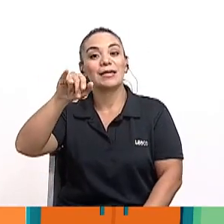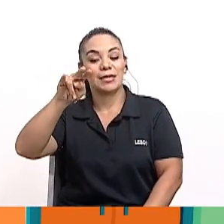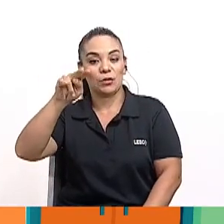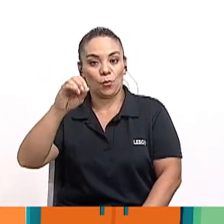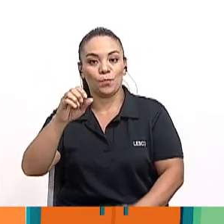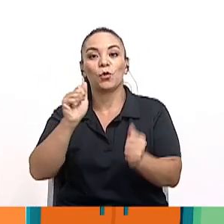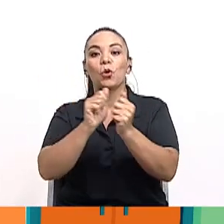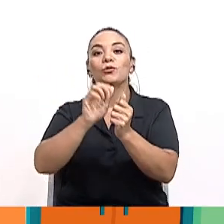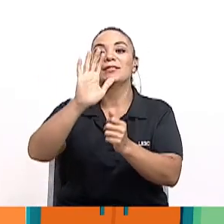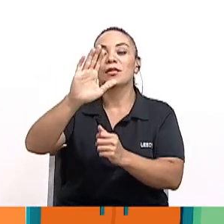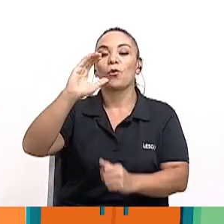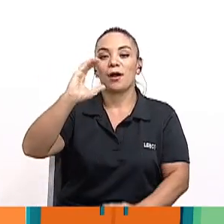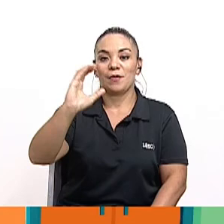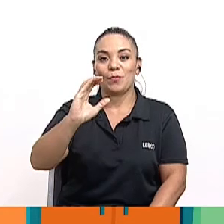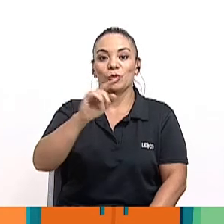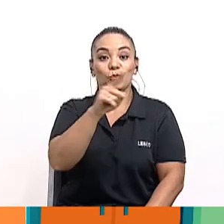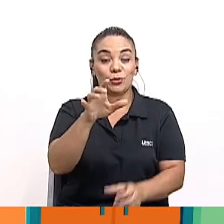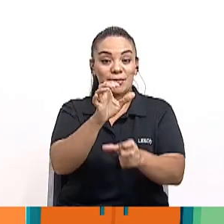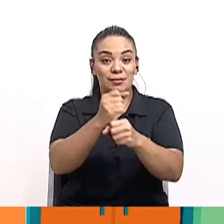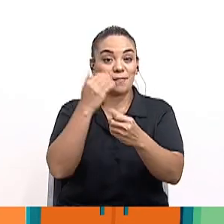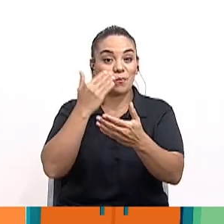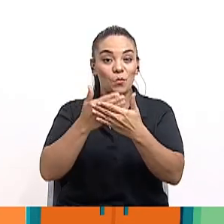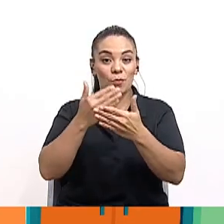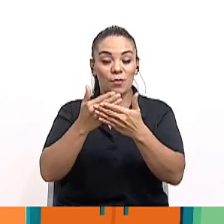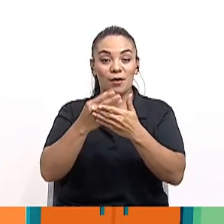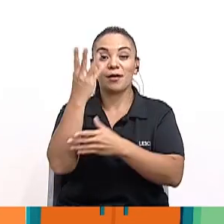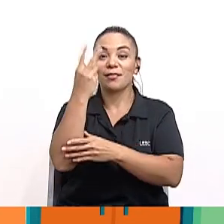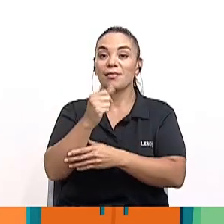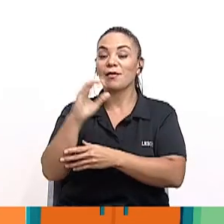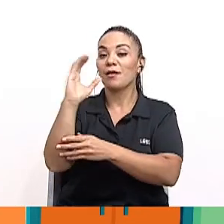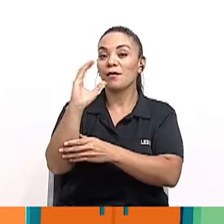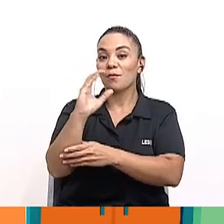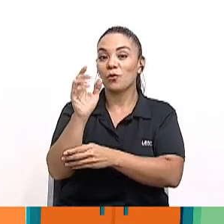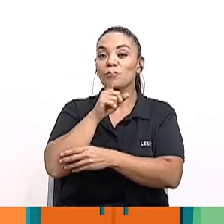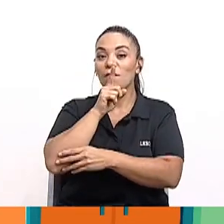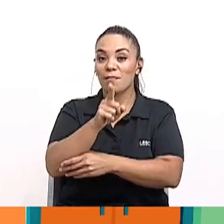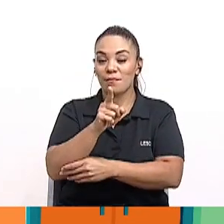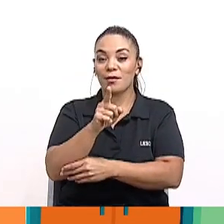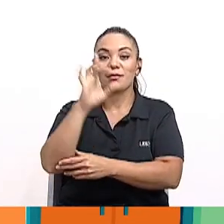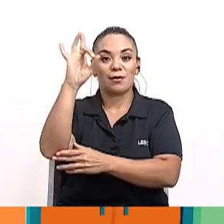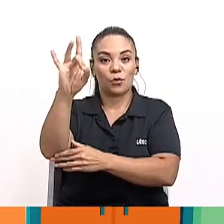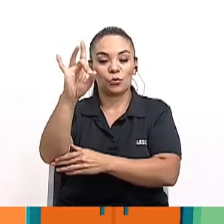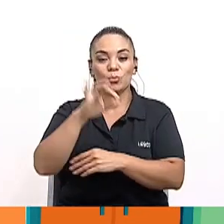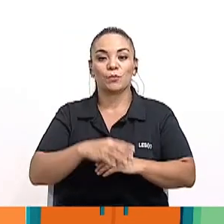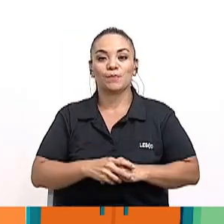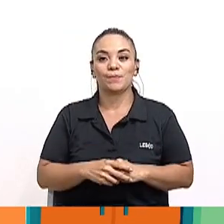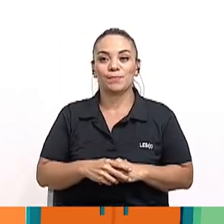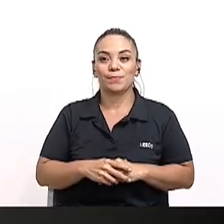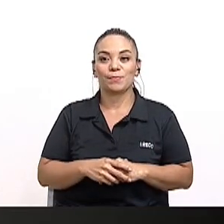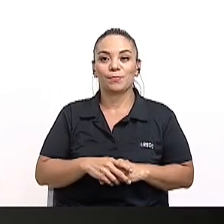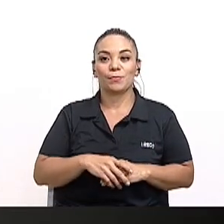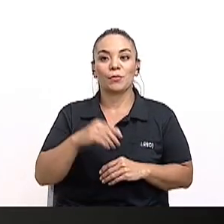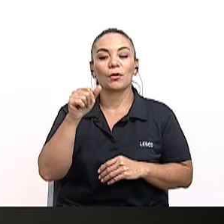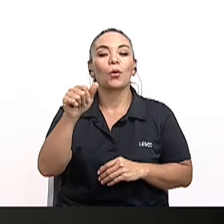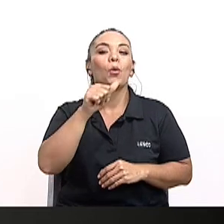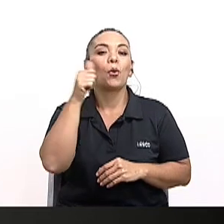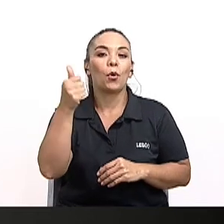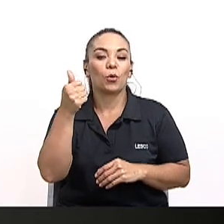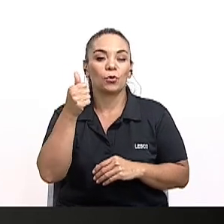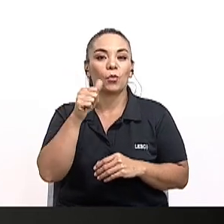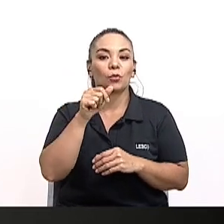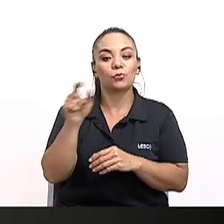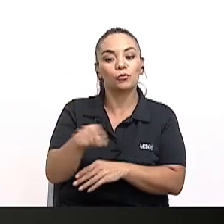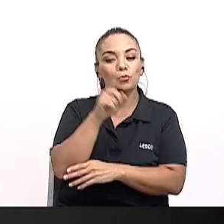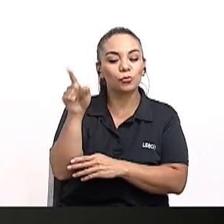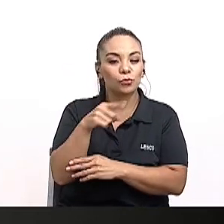carbonos. Háganla y comprueben que la cantidad de carbonos son 8. Vamos a hacer otro giro de la